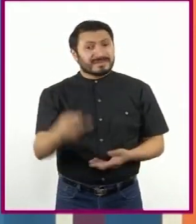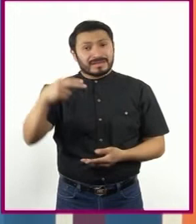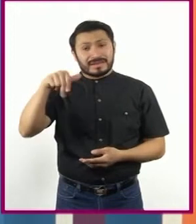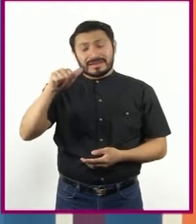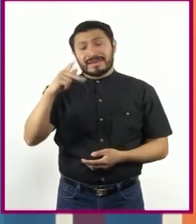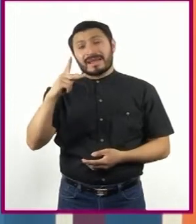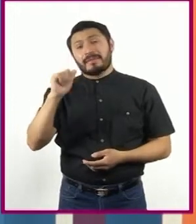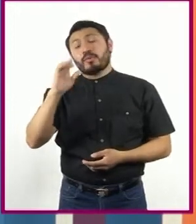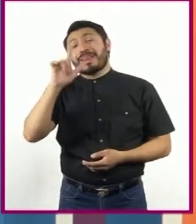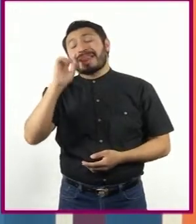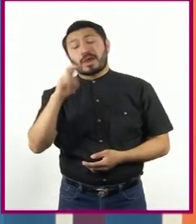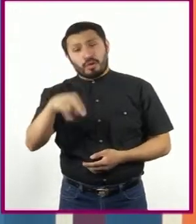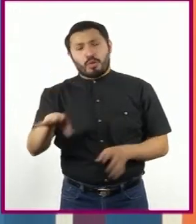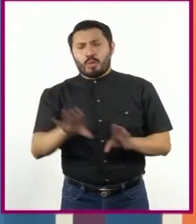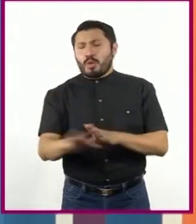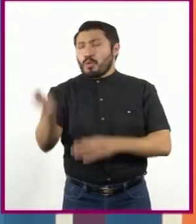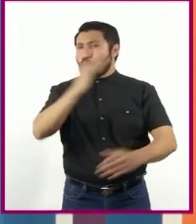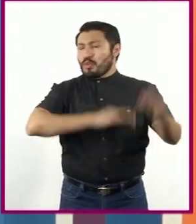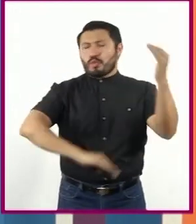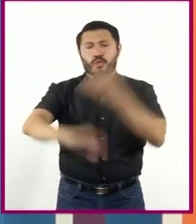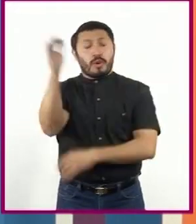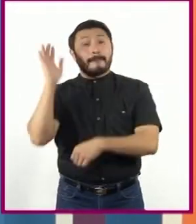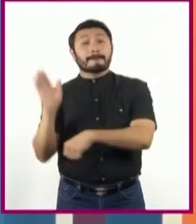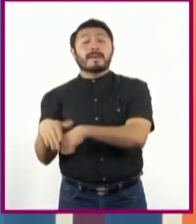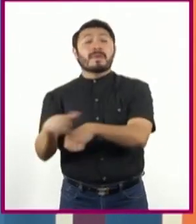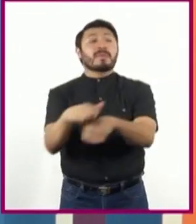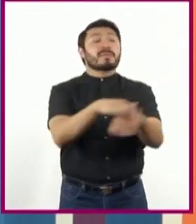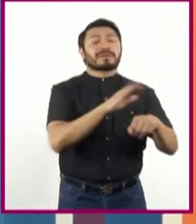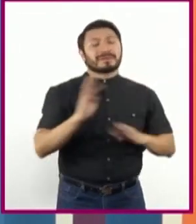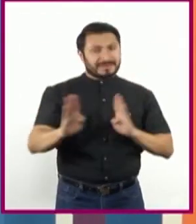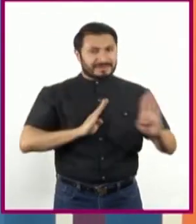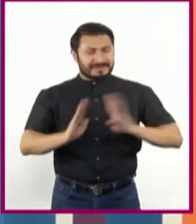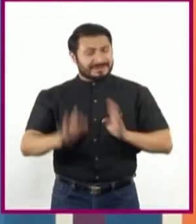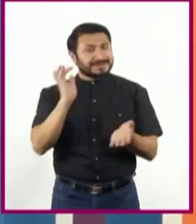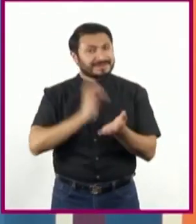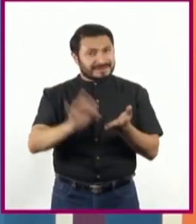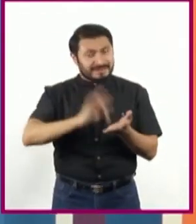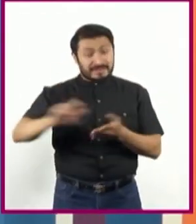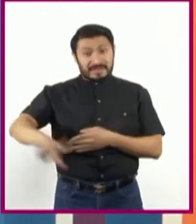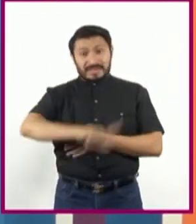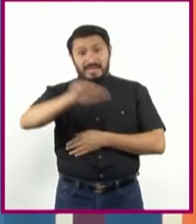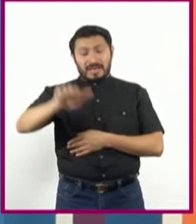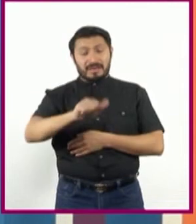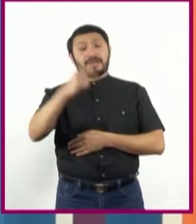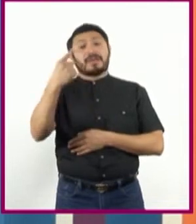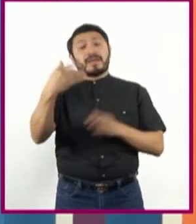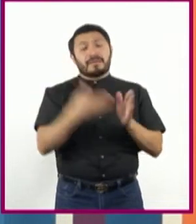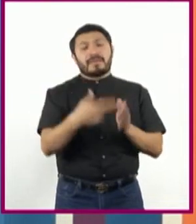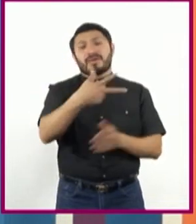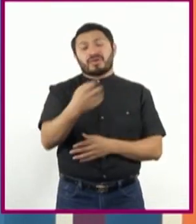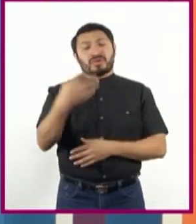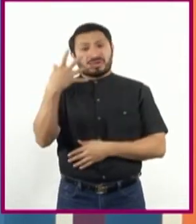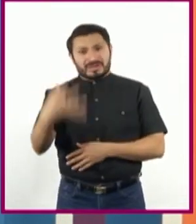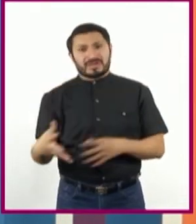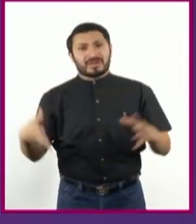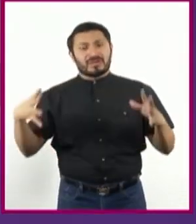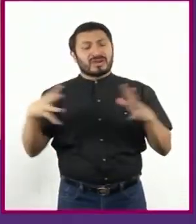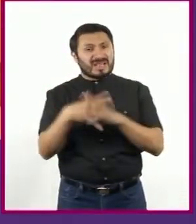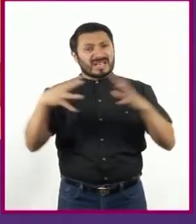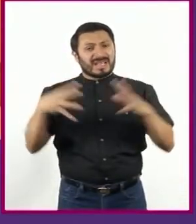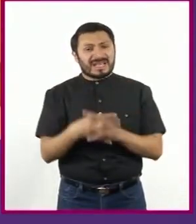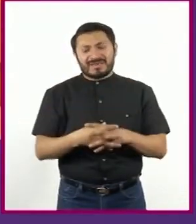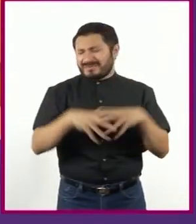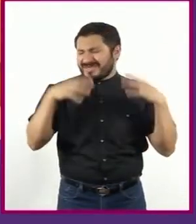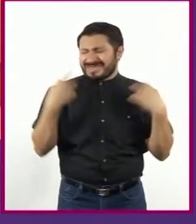cabo exitosas campañas militares. En 1805 tuvo lugar la Batalla de Trafalgar, en la